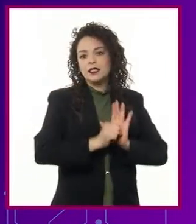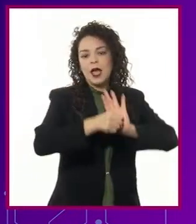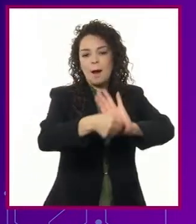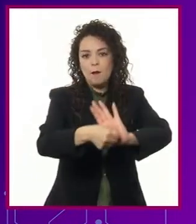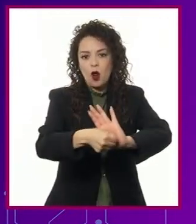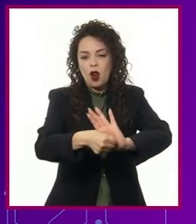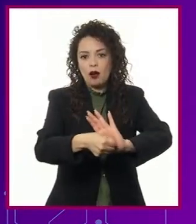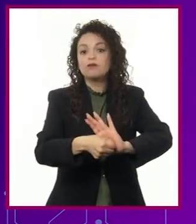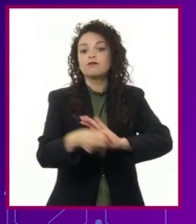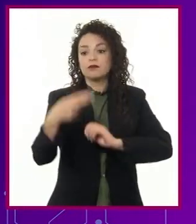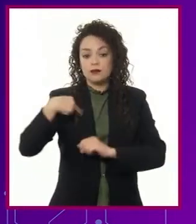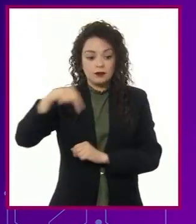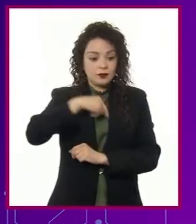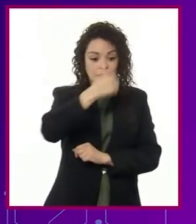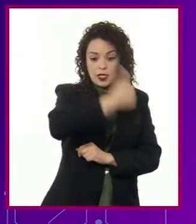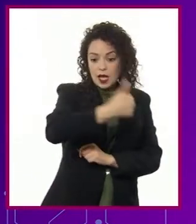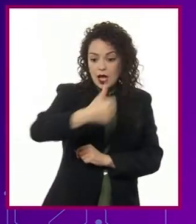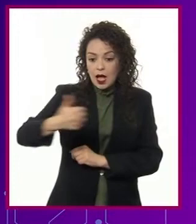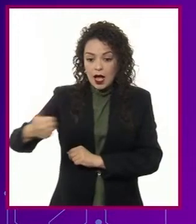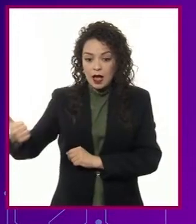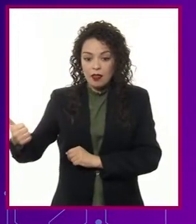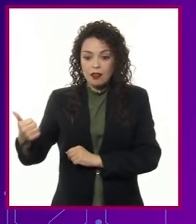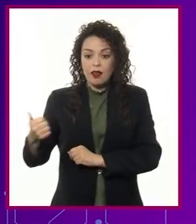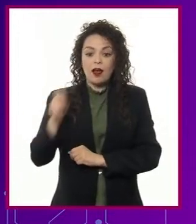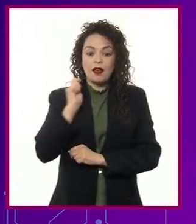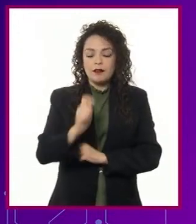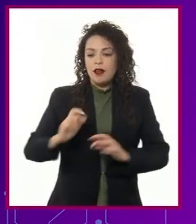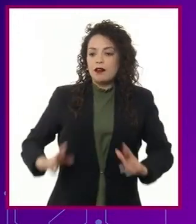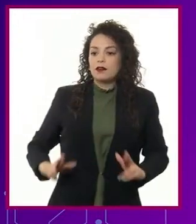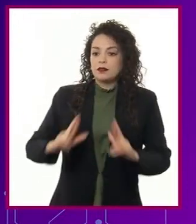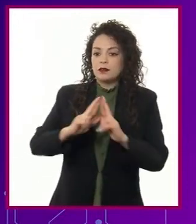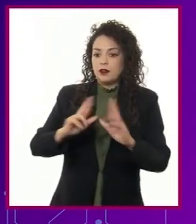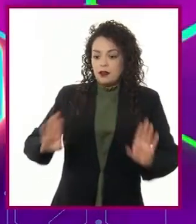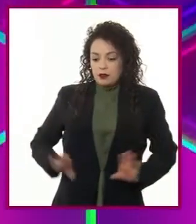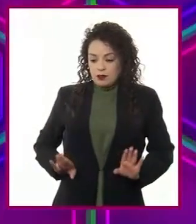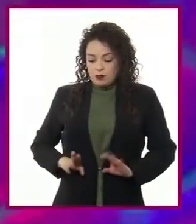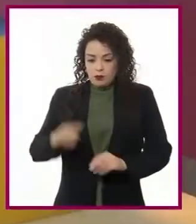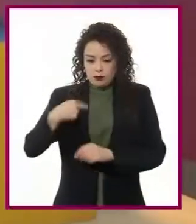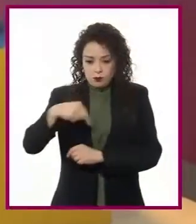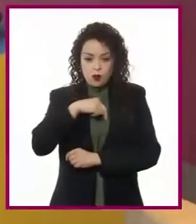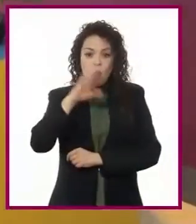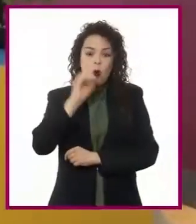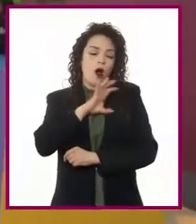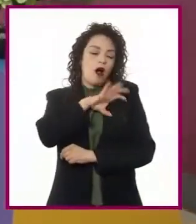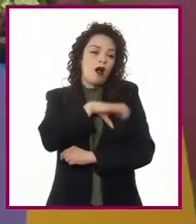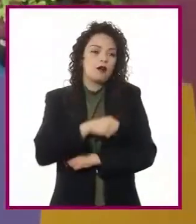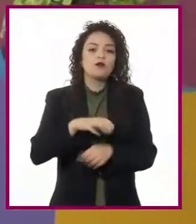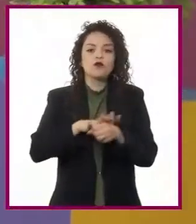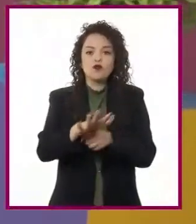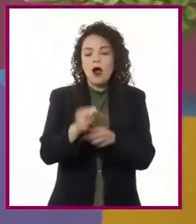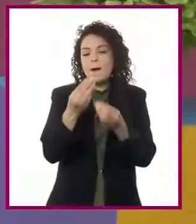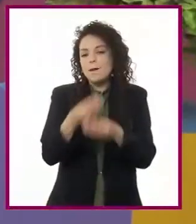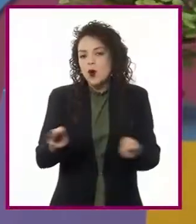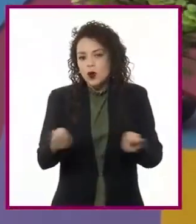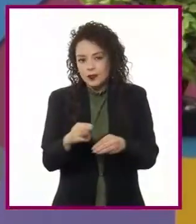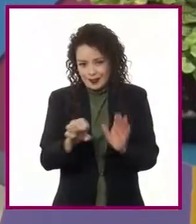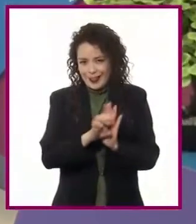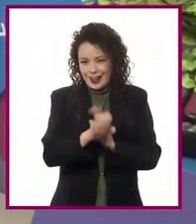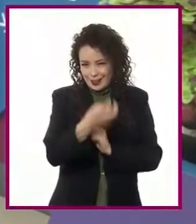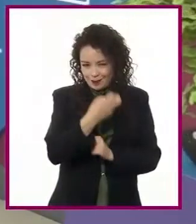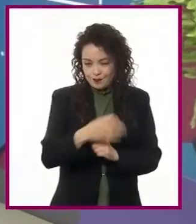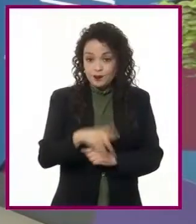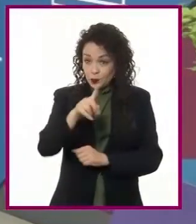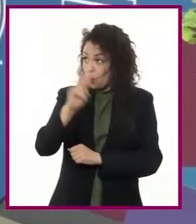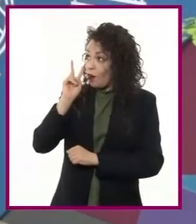explicamos a partir de nuestra propia religión o de nuestro gusto musical. Como pudieron apreciar en el video, es